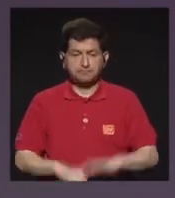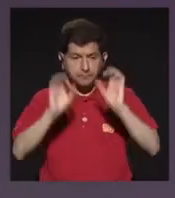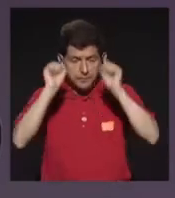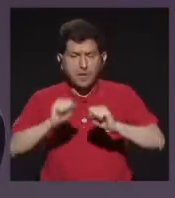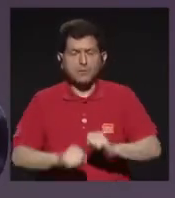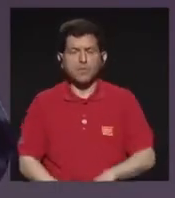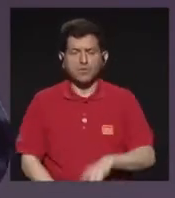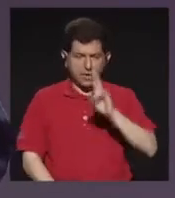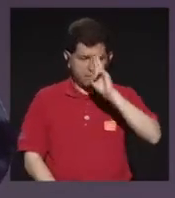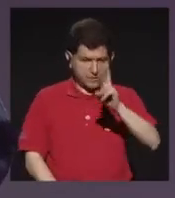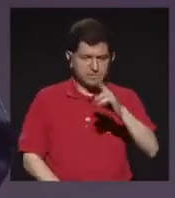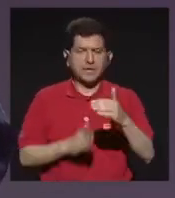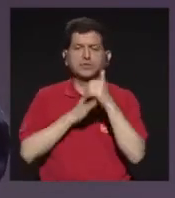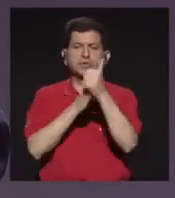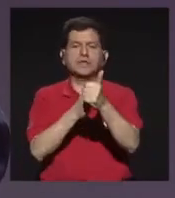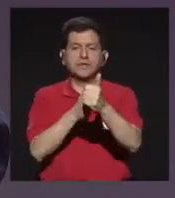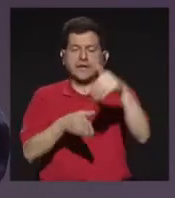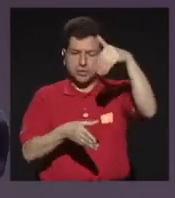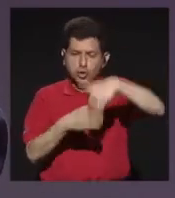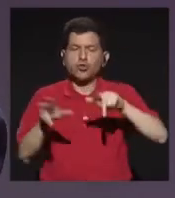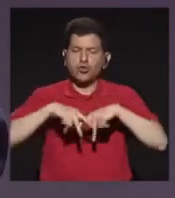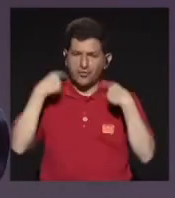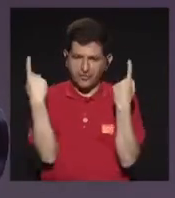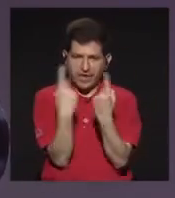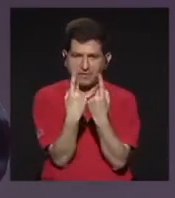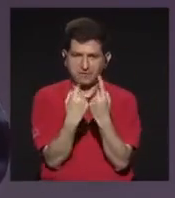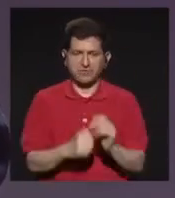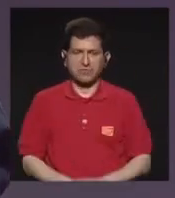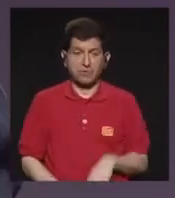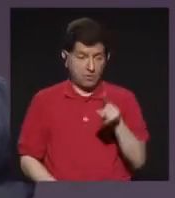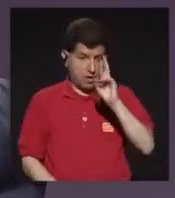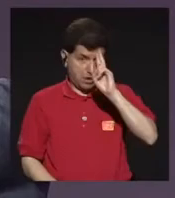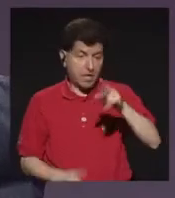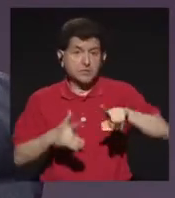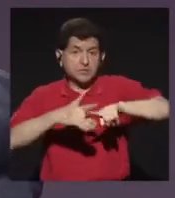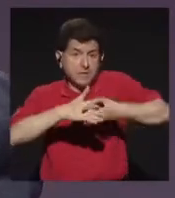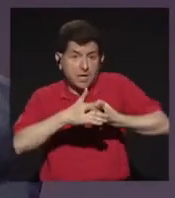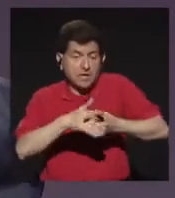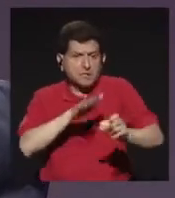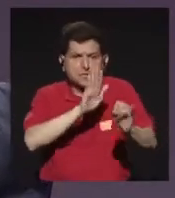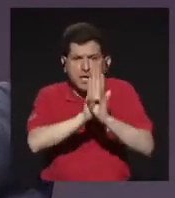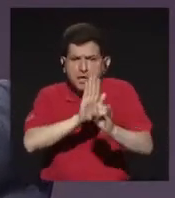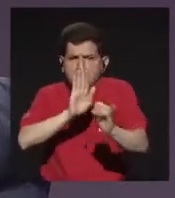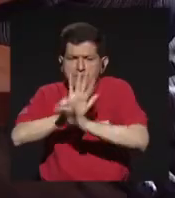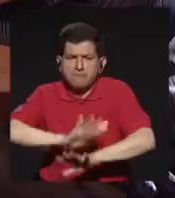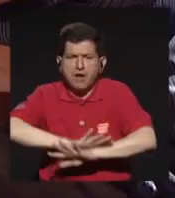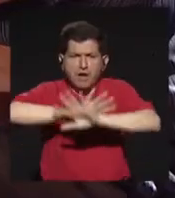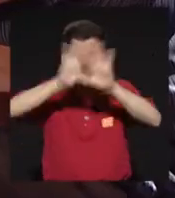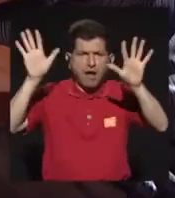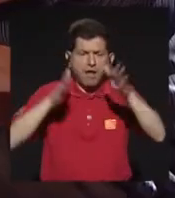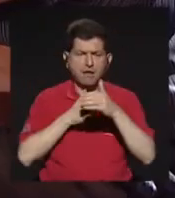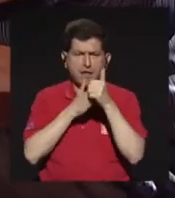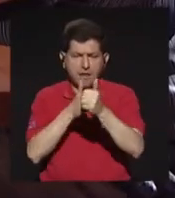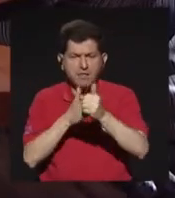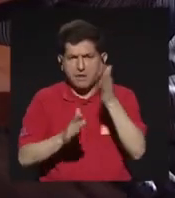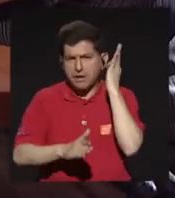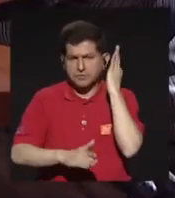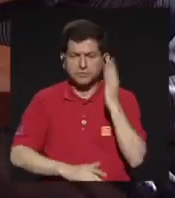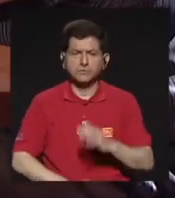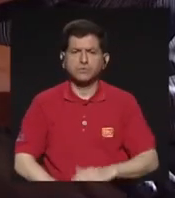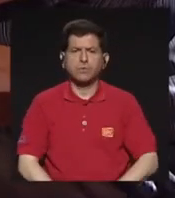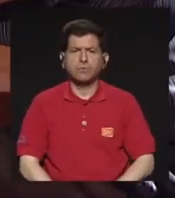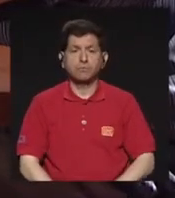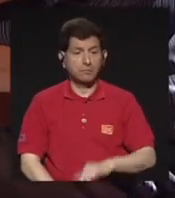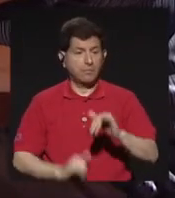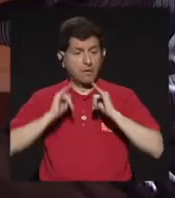el reconocimiento de ese liderazgo en el partido. Y ese reconocimiento inicia por poder identificar claramente el liderazgo femenino,